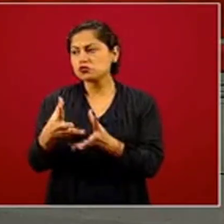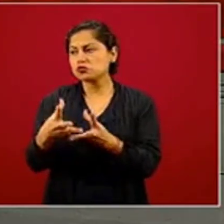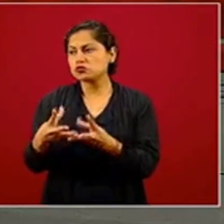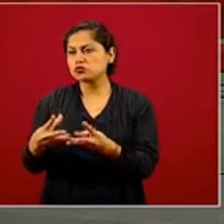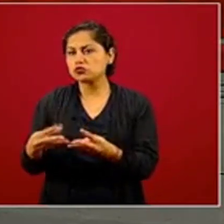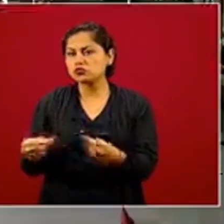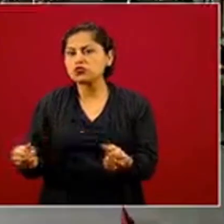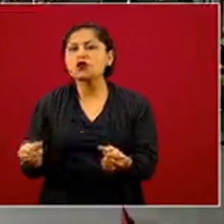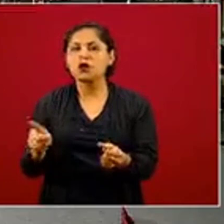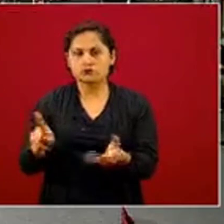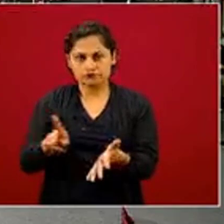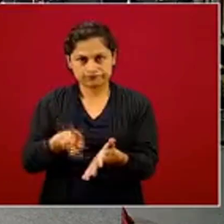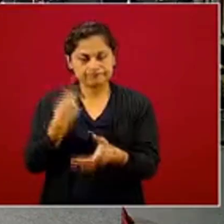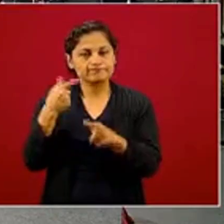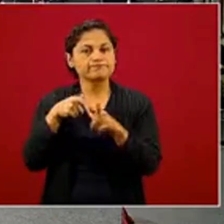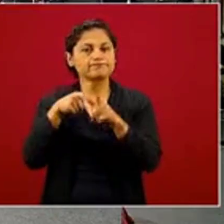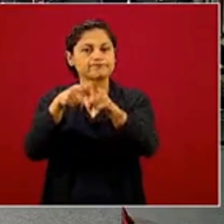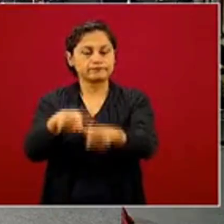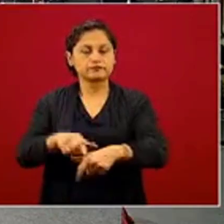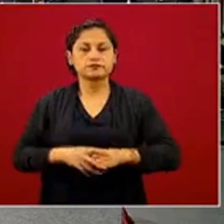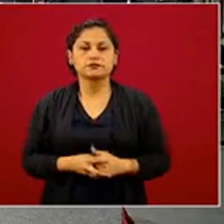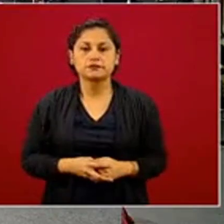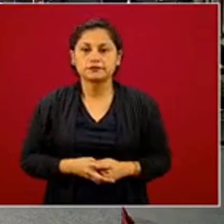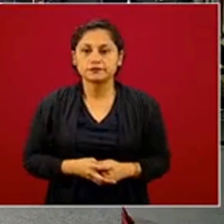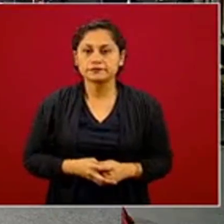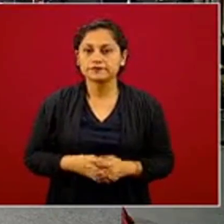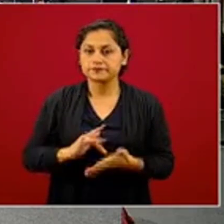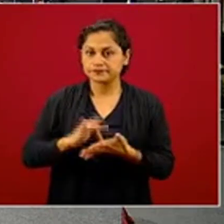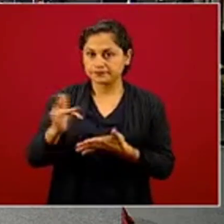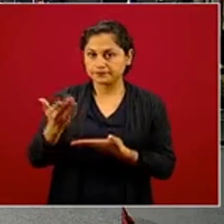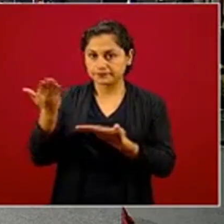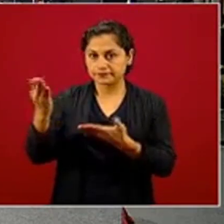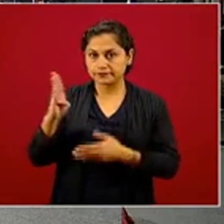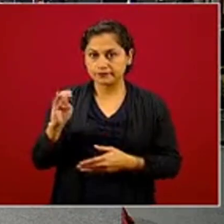epidemia. Gracias. Bianca Aguirre.